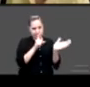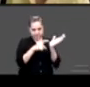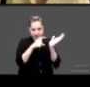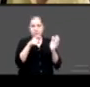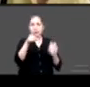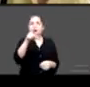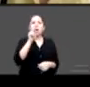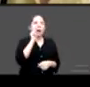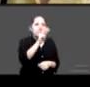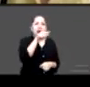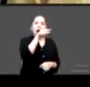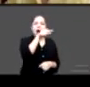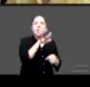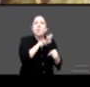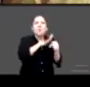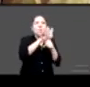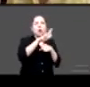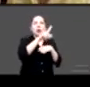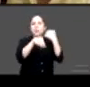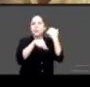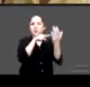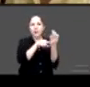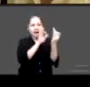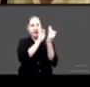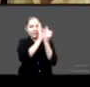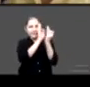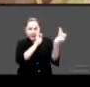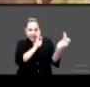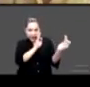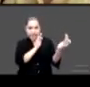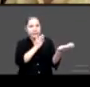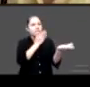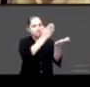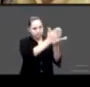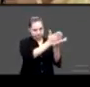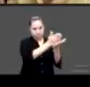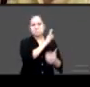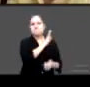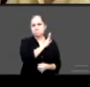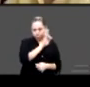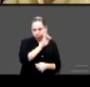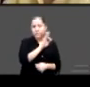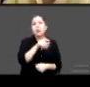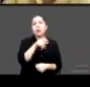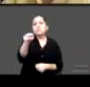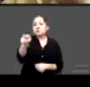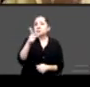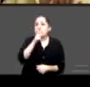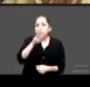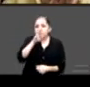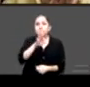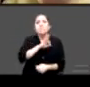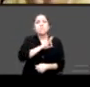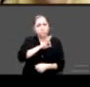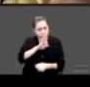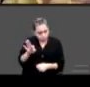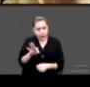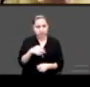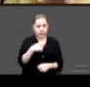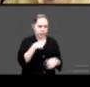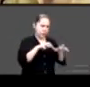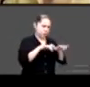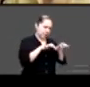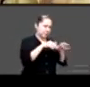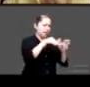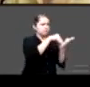más cercano. Papás, mamás, si quieren, pueden hablar por teléfono, puedes hacer una cita para que sus hijos, si lo requirieran, por supuesto, bajo